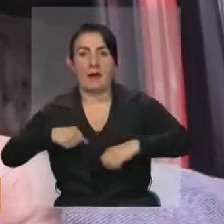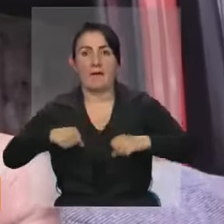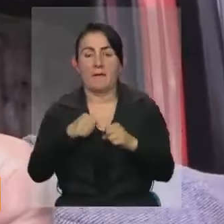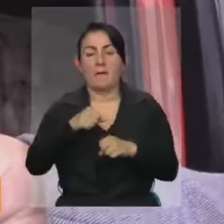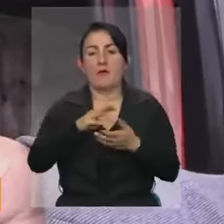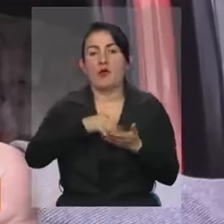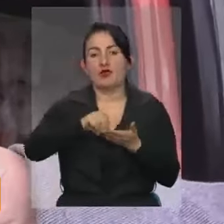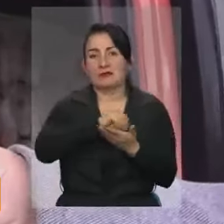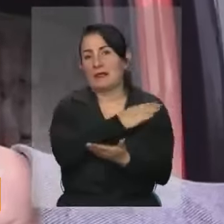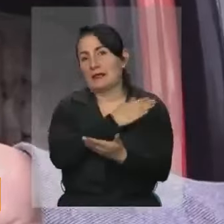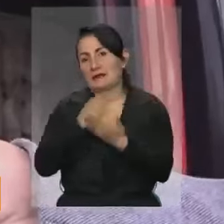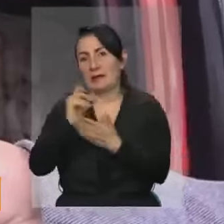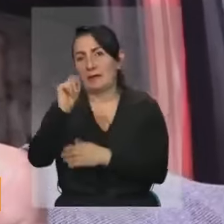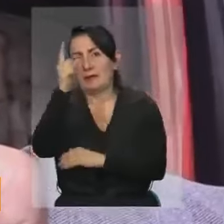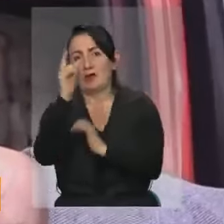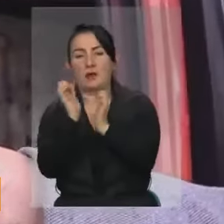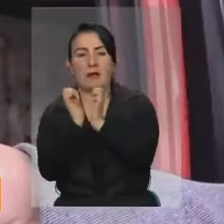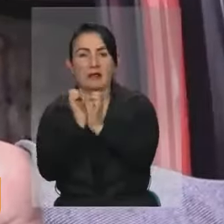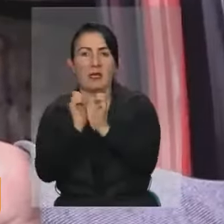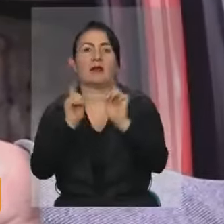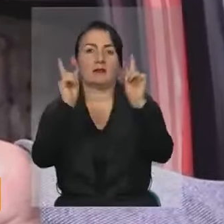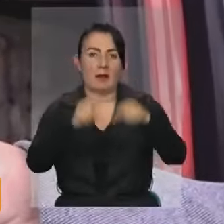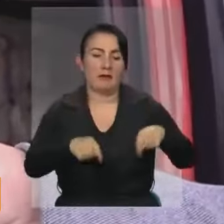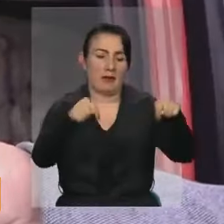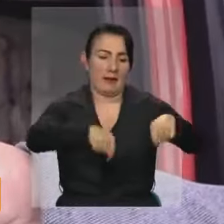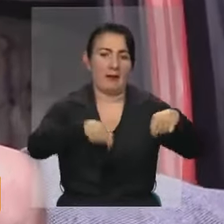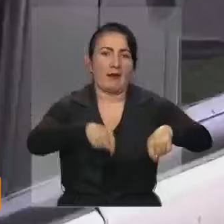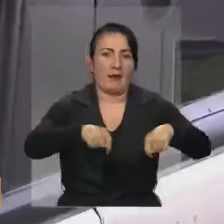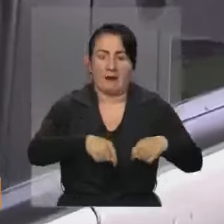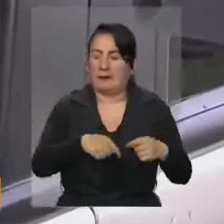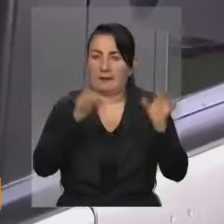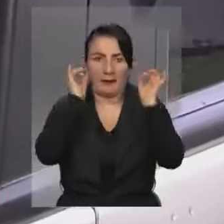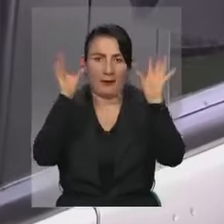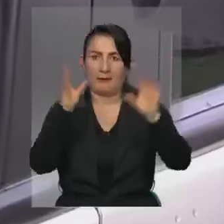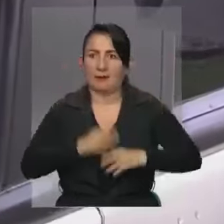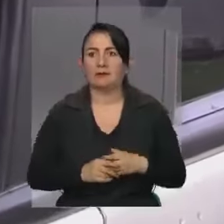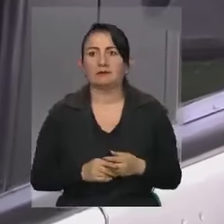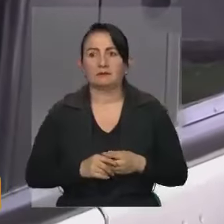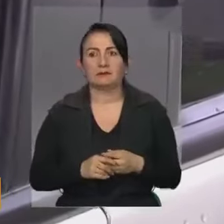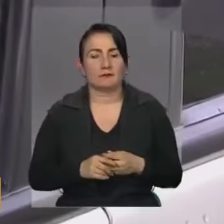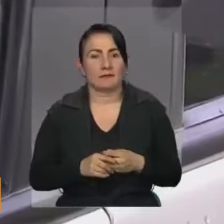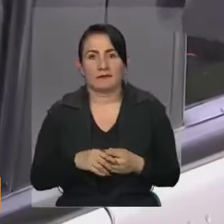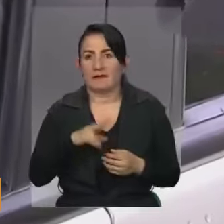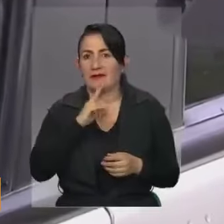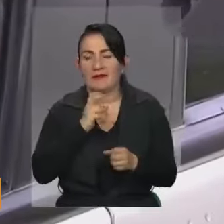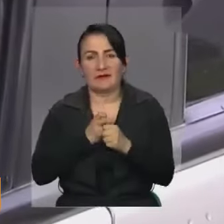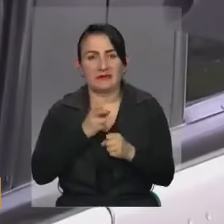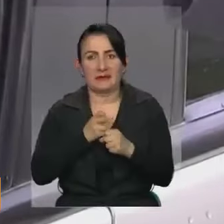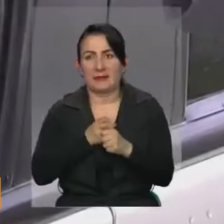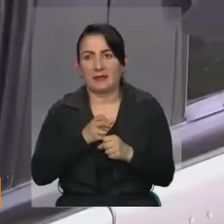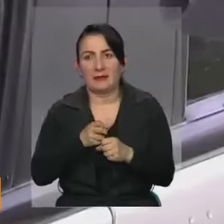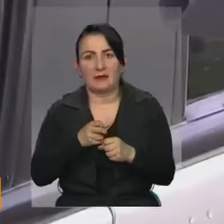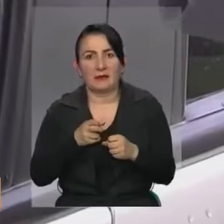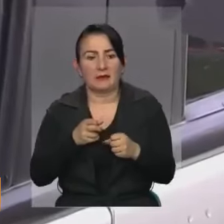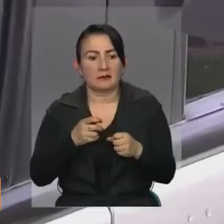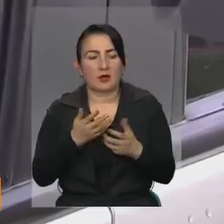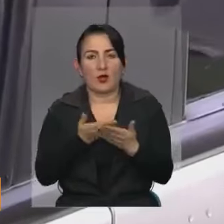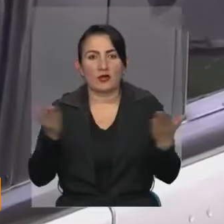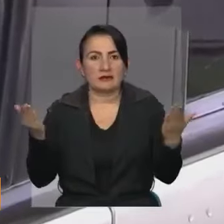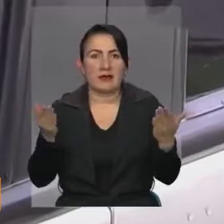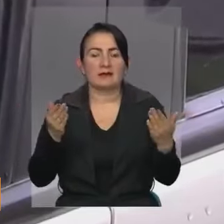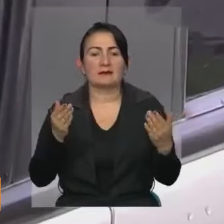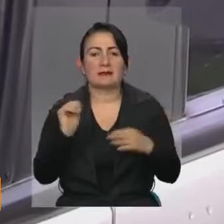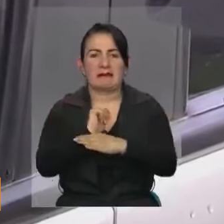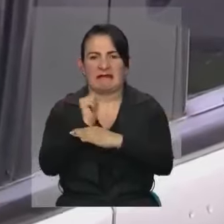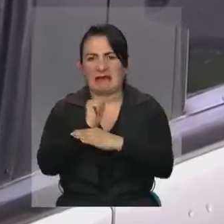la Primero de Mayo, a veces también de acá de vuelta, muy tenaz. La vía se quedó extremadamente pequeña para todo el flujo de vehículos